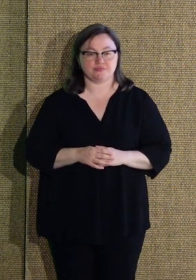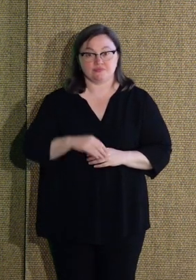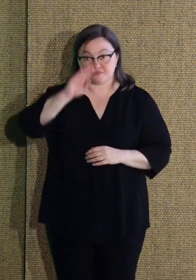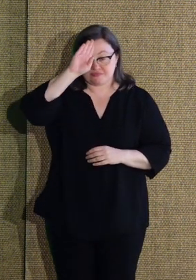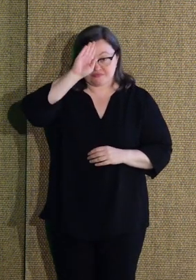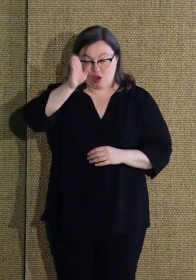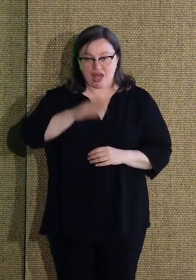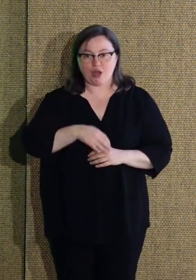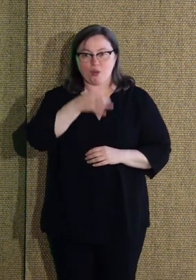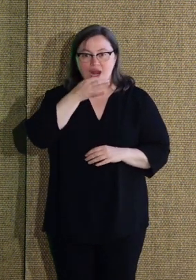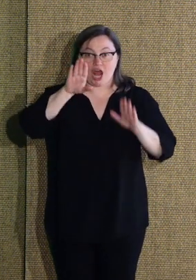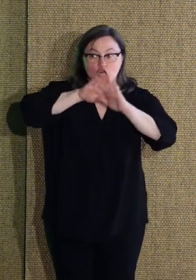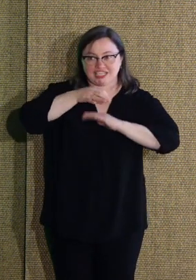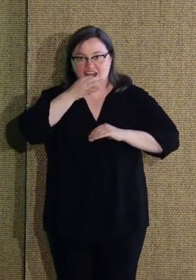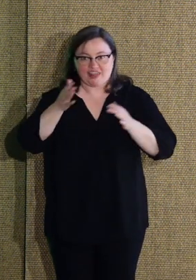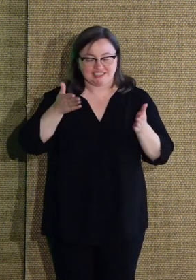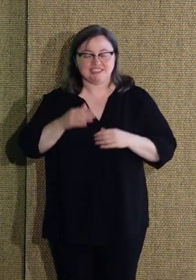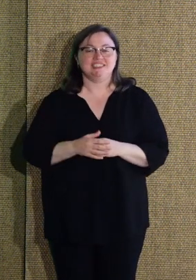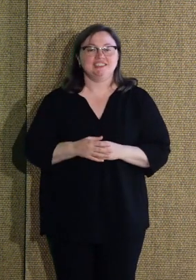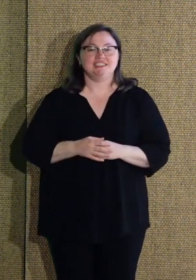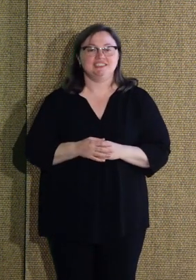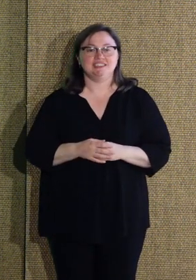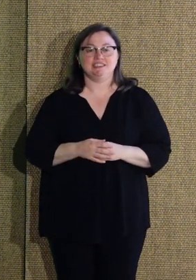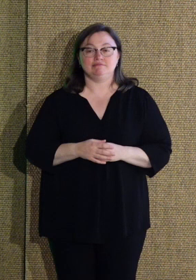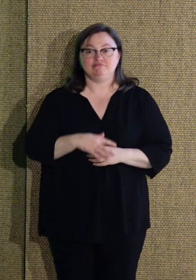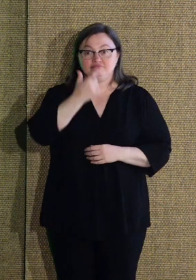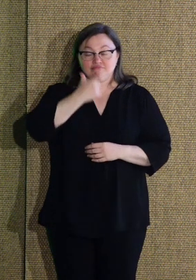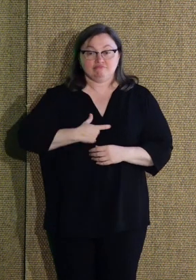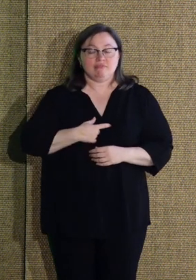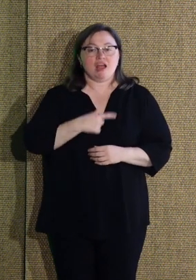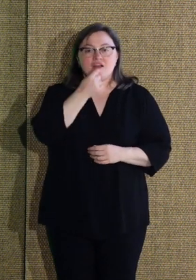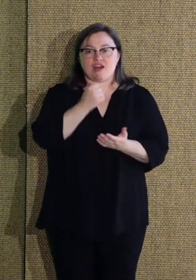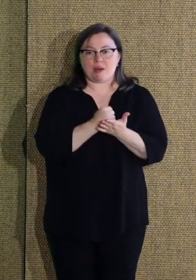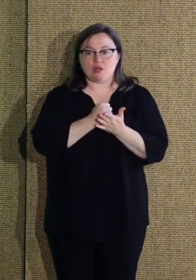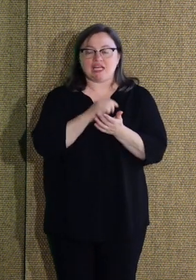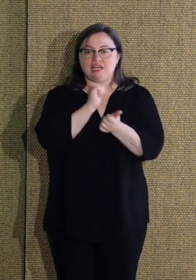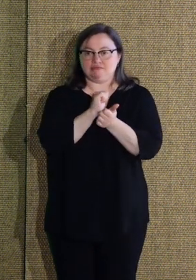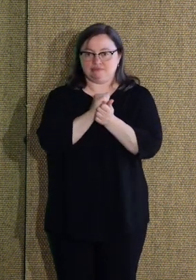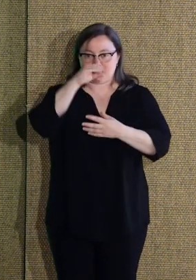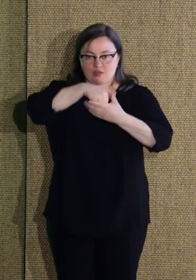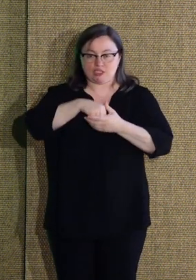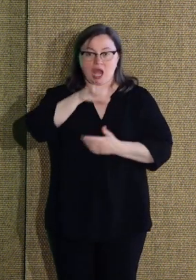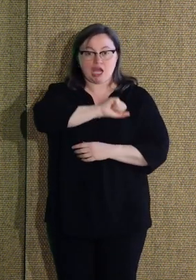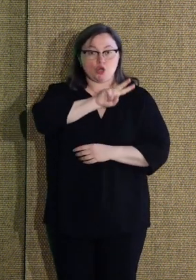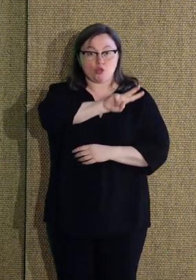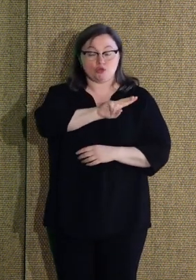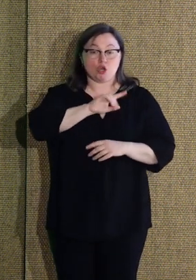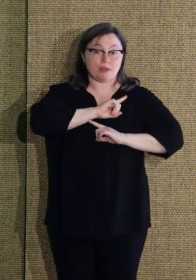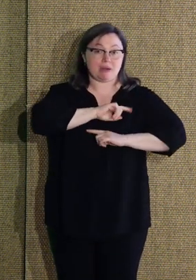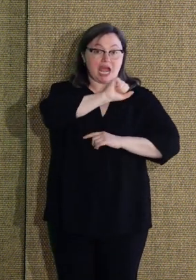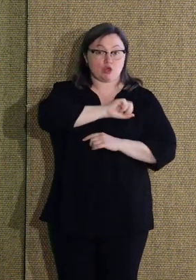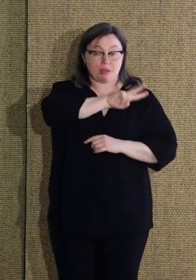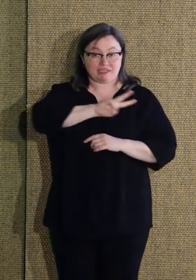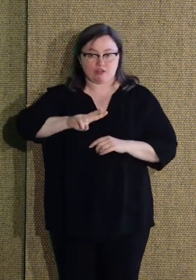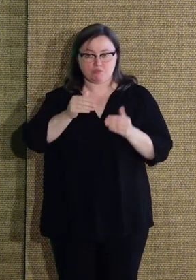Hola, buenas noches o buenas tardes. Soy farmacéutica de instituciones penitenciarias desde noviembre del 2022. Cuando